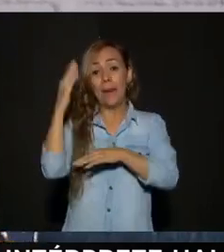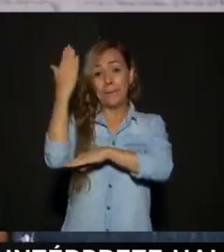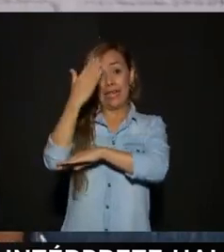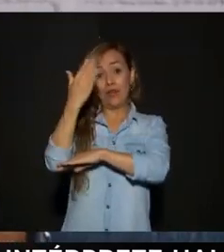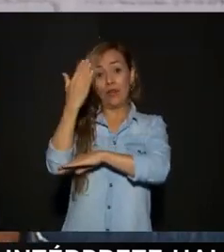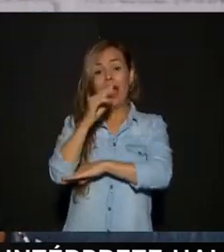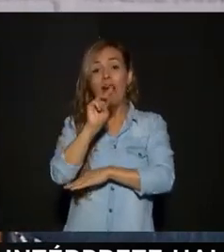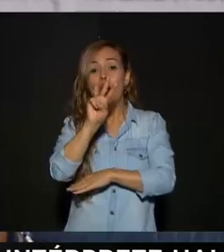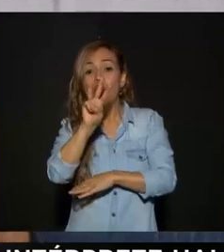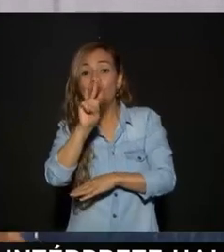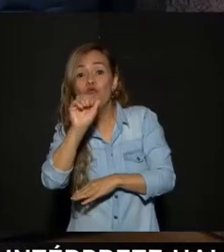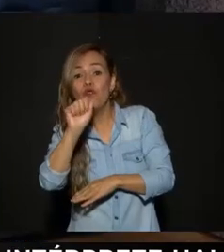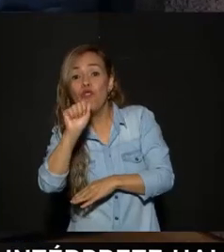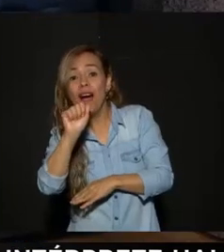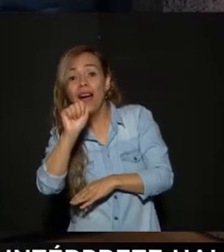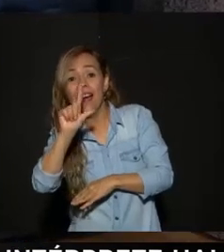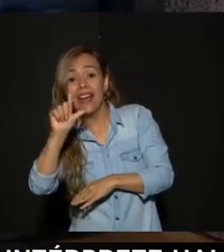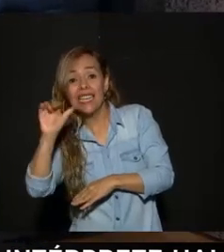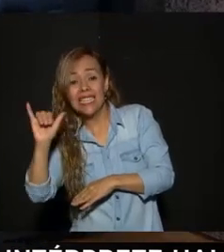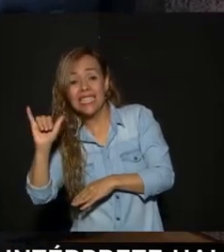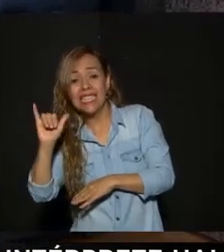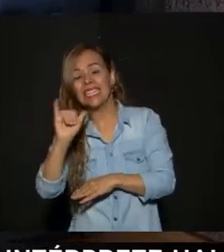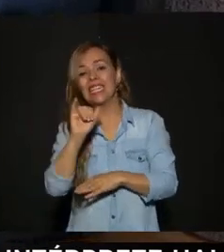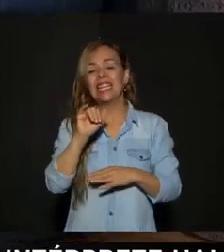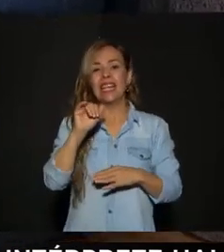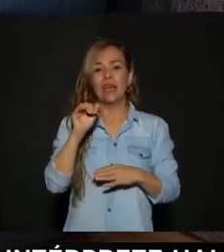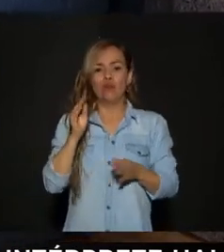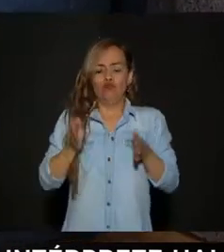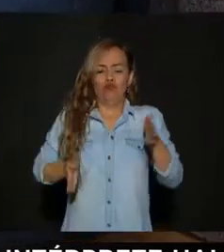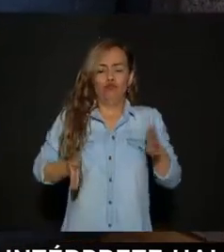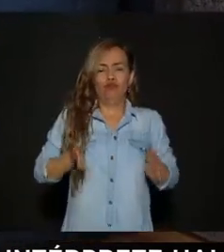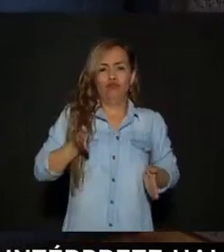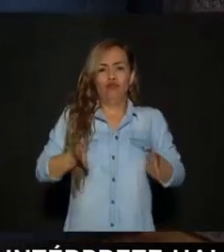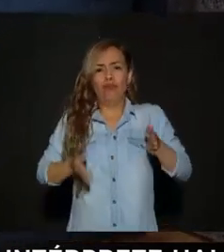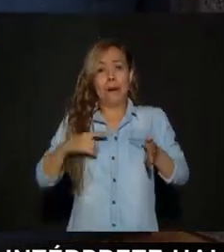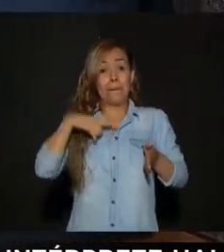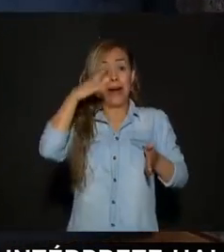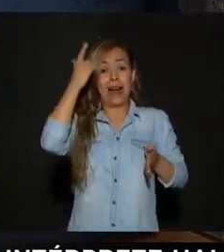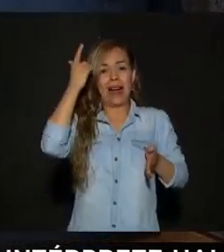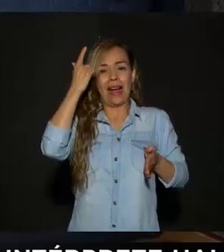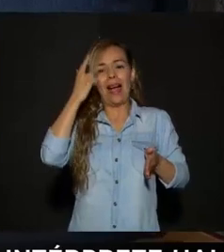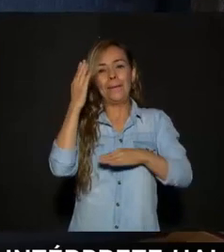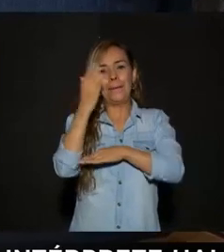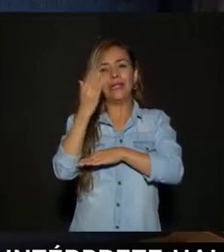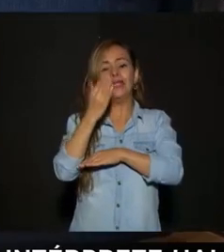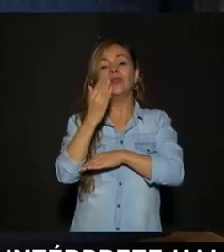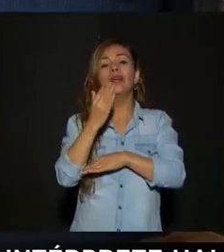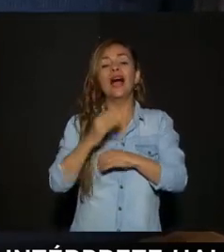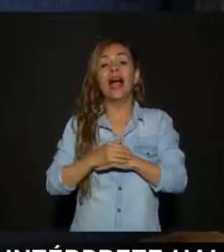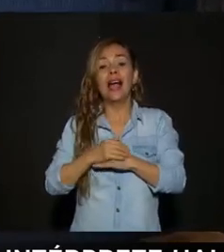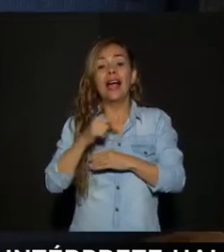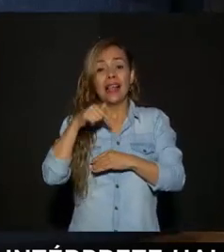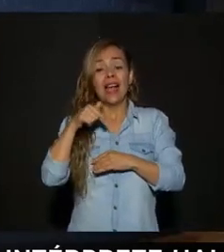Ah, bueno. Para que por si acaso la quieren ver, la, quieren la ver. Busquen. Eva es extra vehicular activity, es